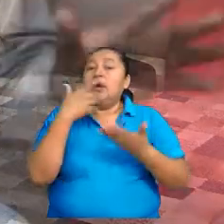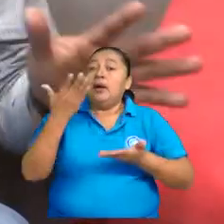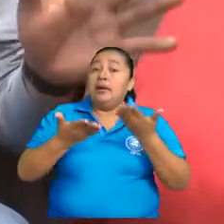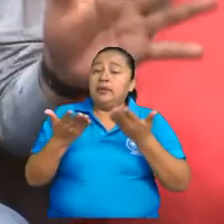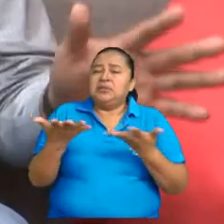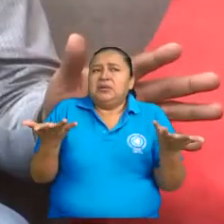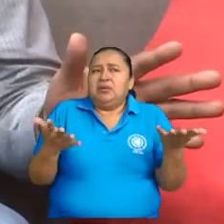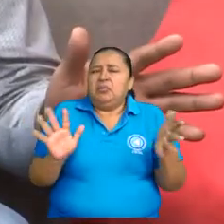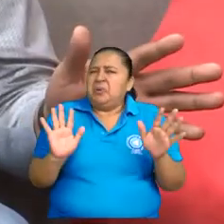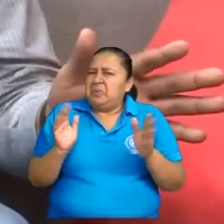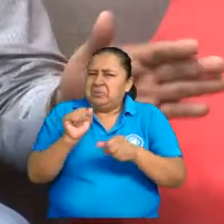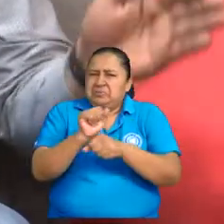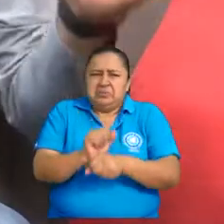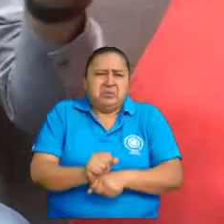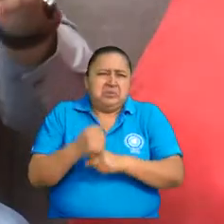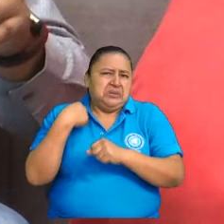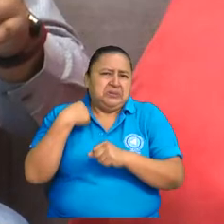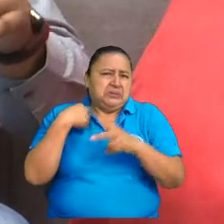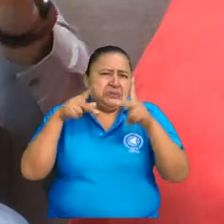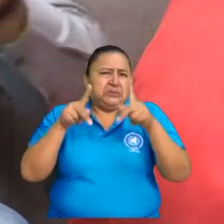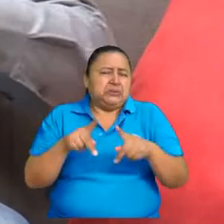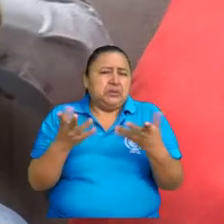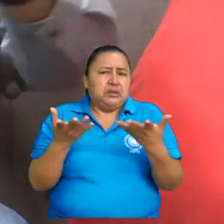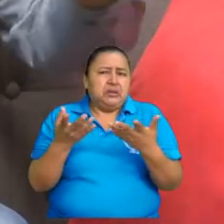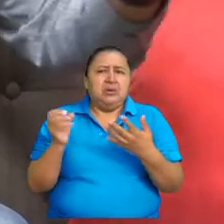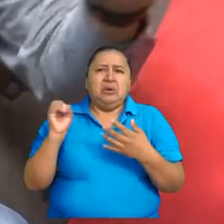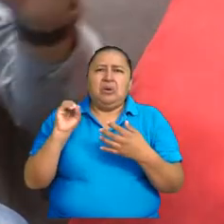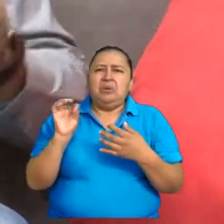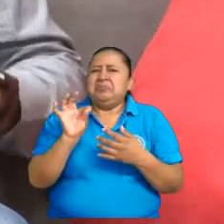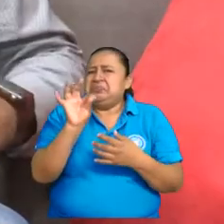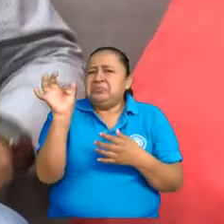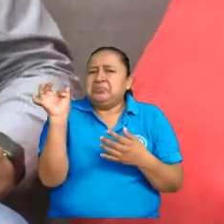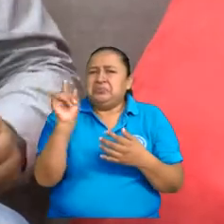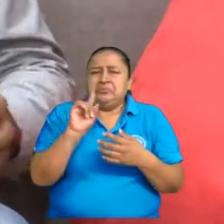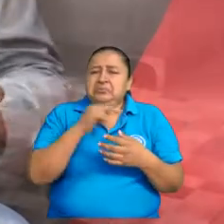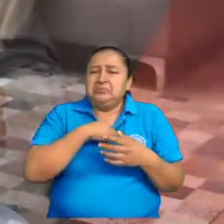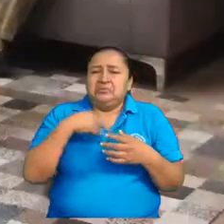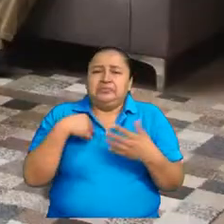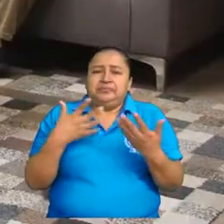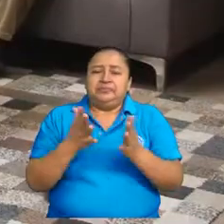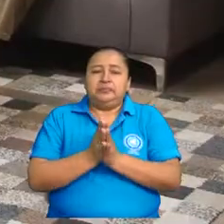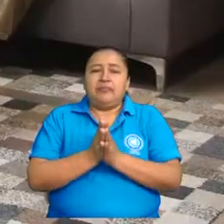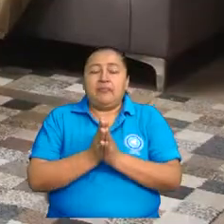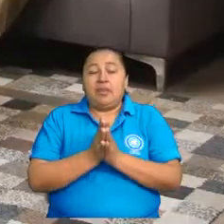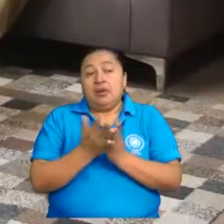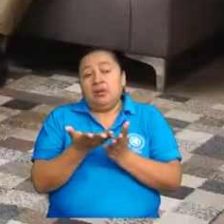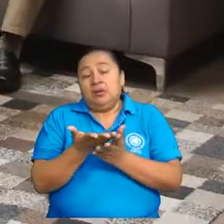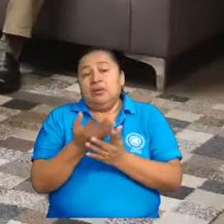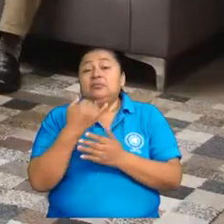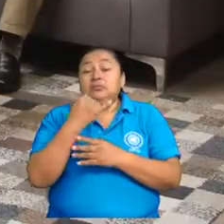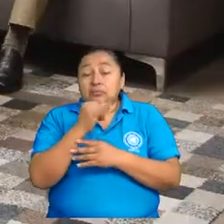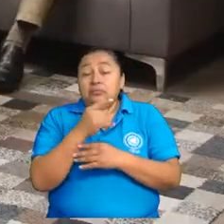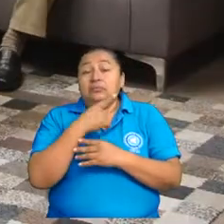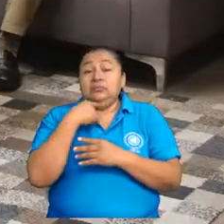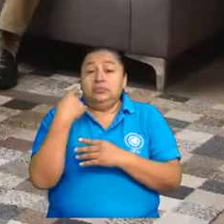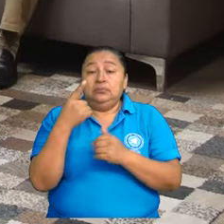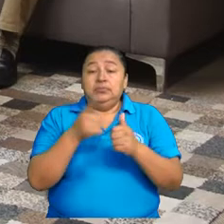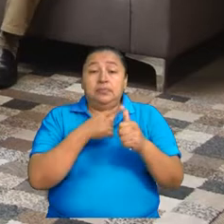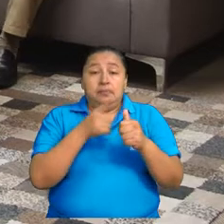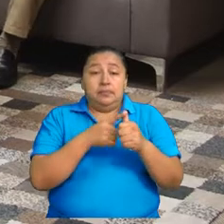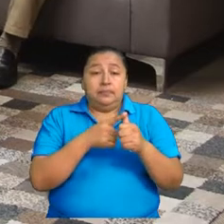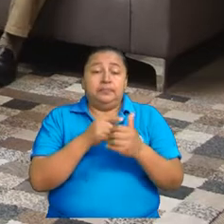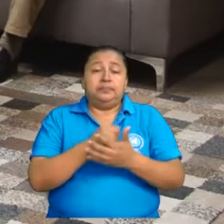tan como trivial o tan somero que no lo hacemos? Bien, en primer lugar,